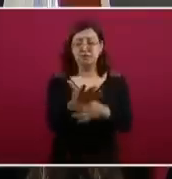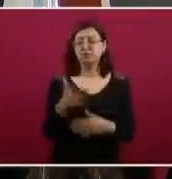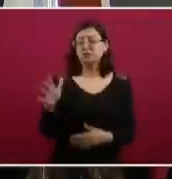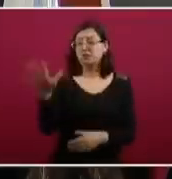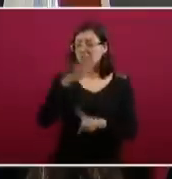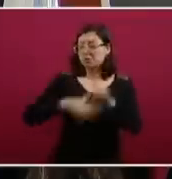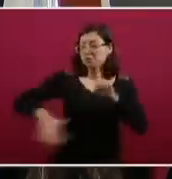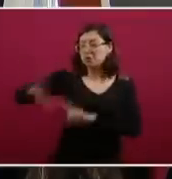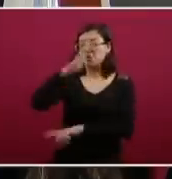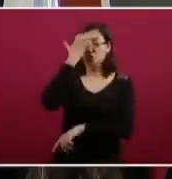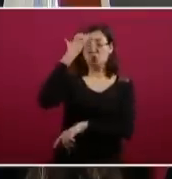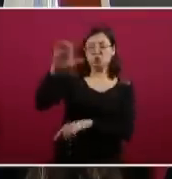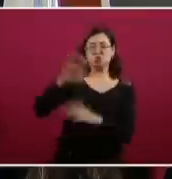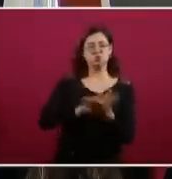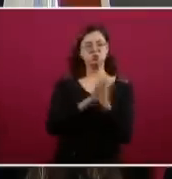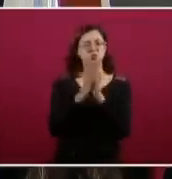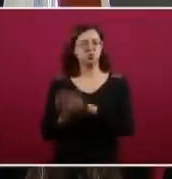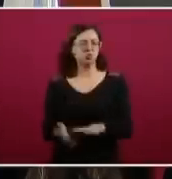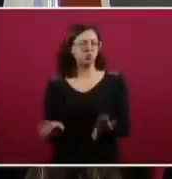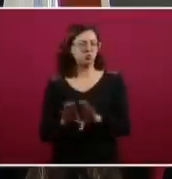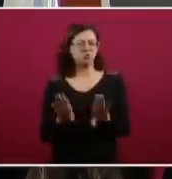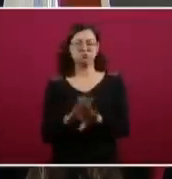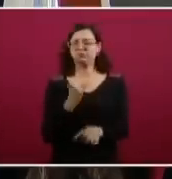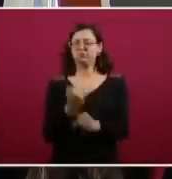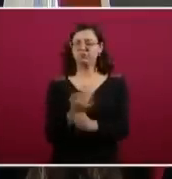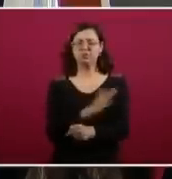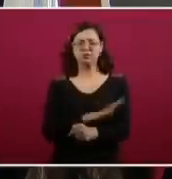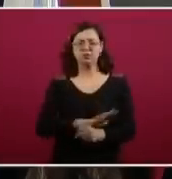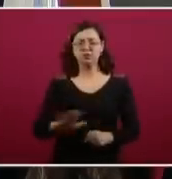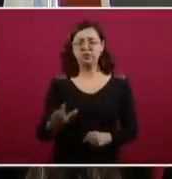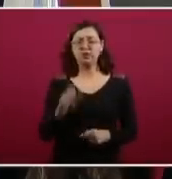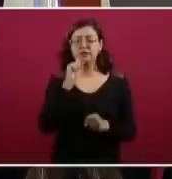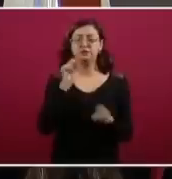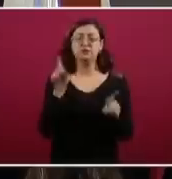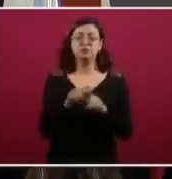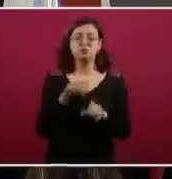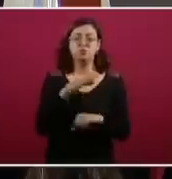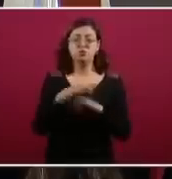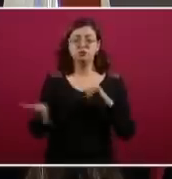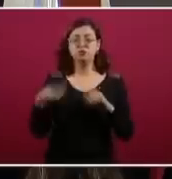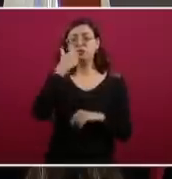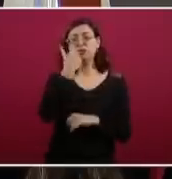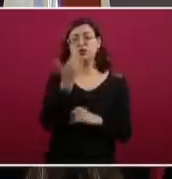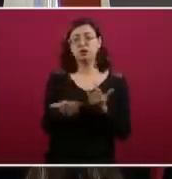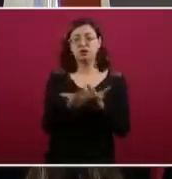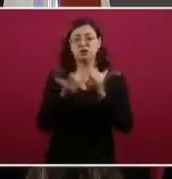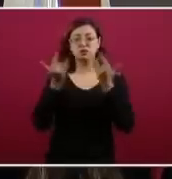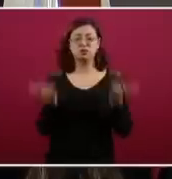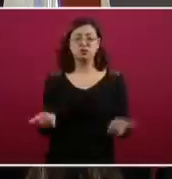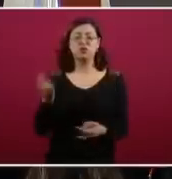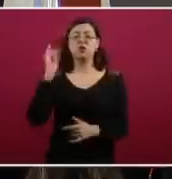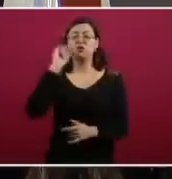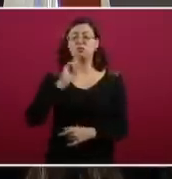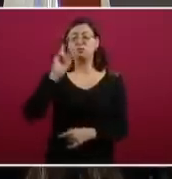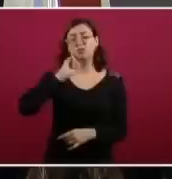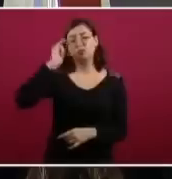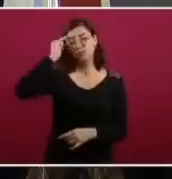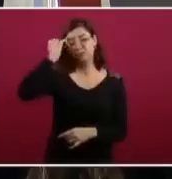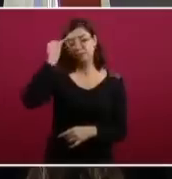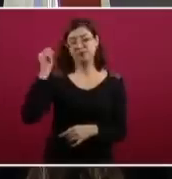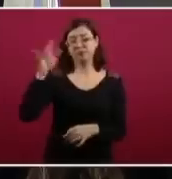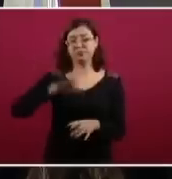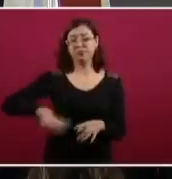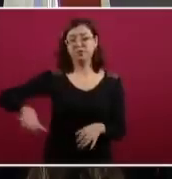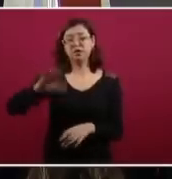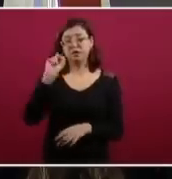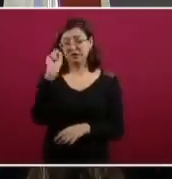conoce. Y rápidamente, permítame compartir con usted la historia de una mujer indígena de la región media